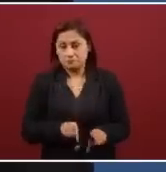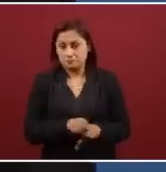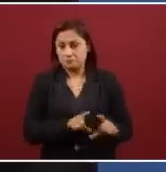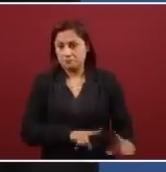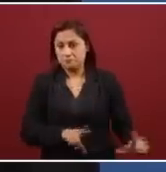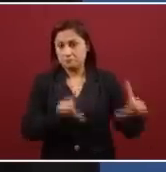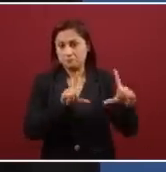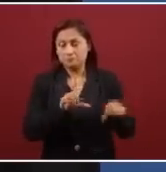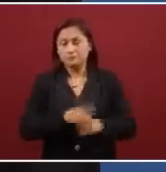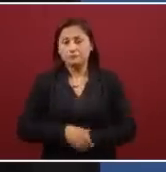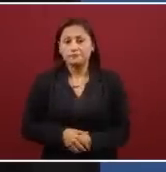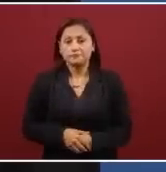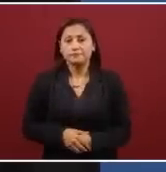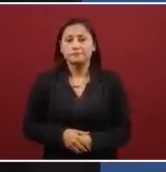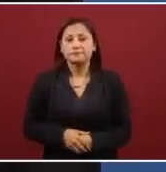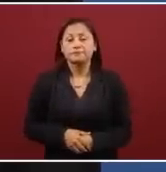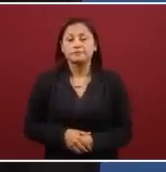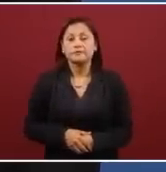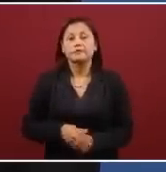Entonces vamos a mandar a hacer